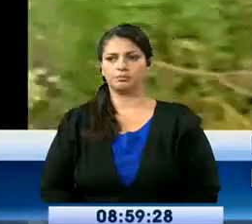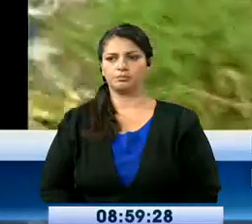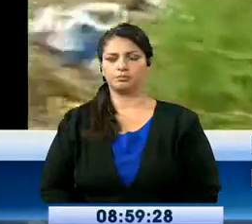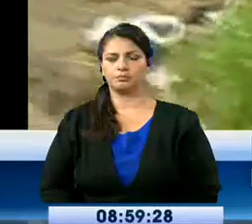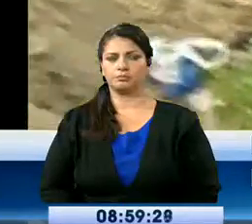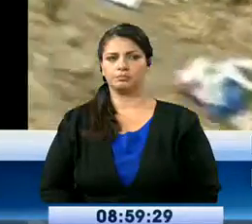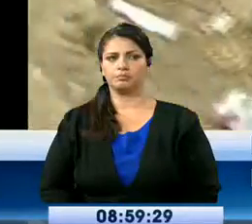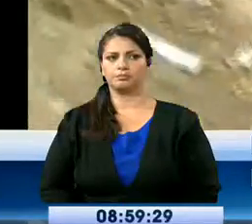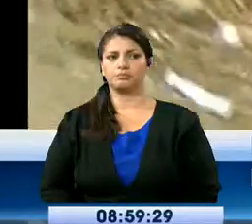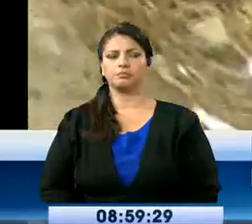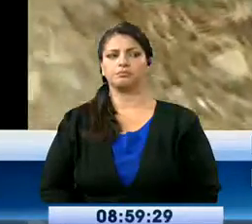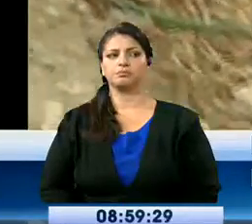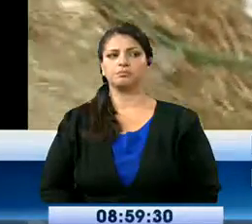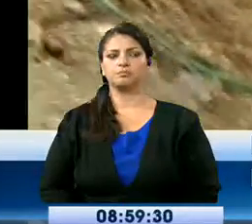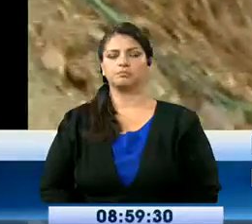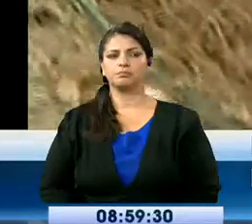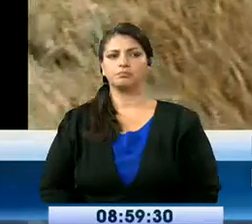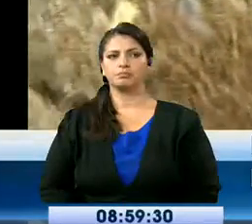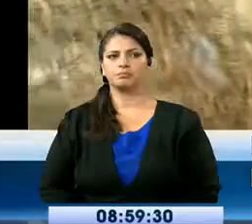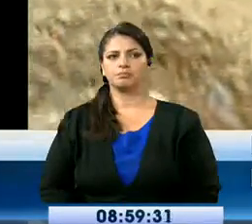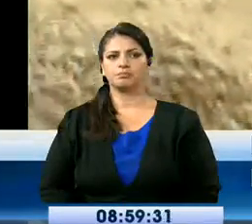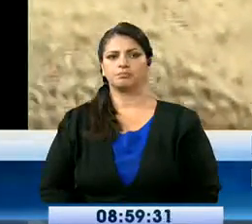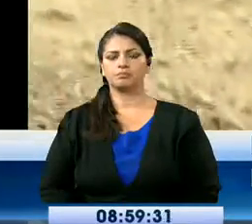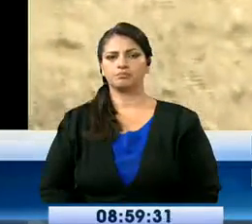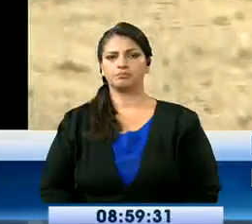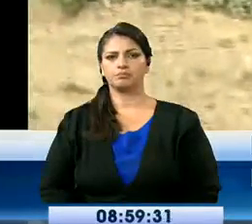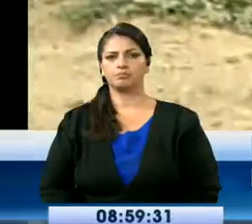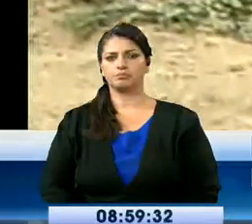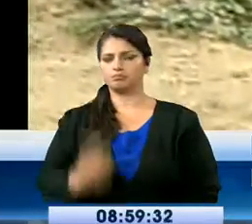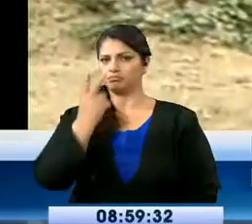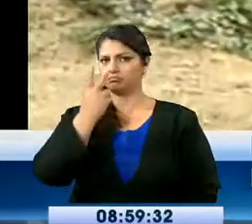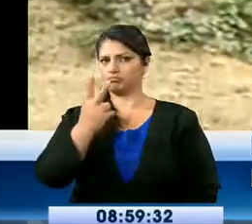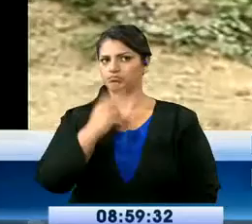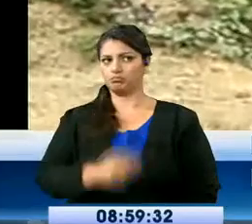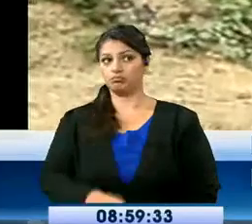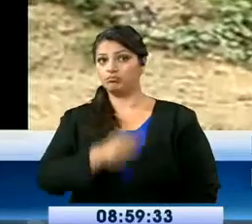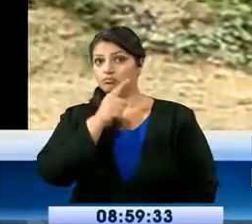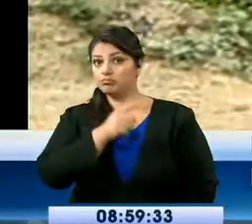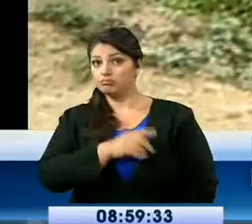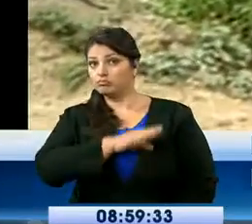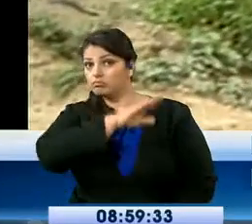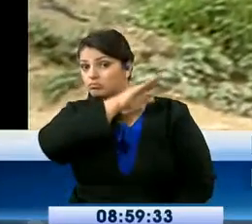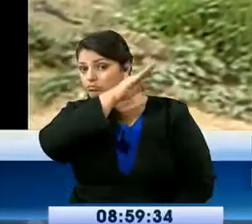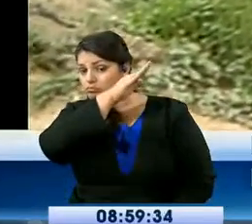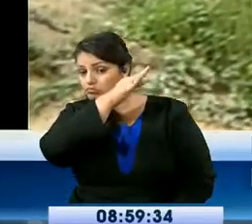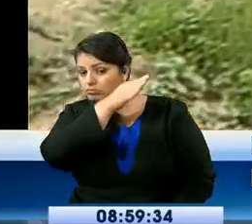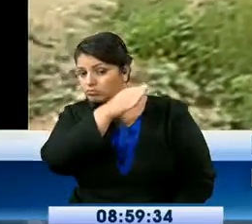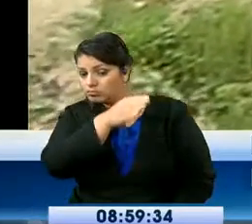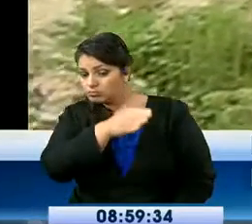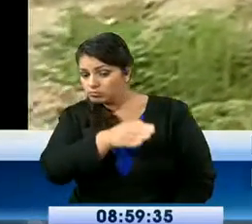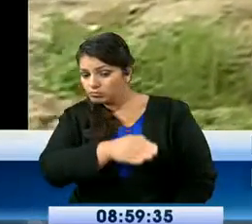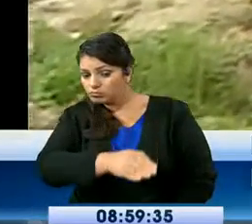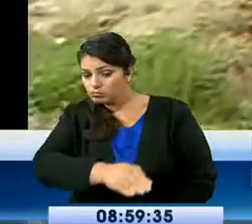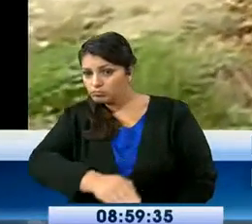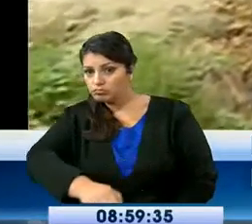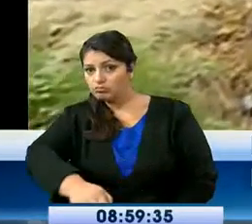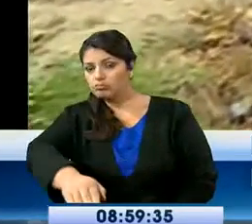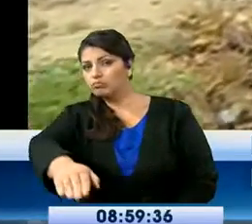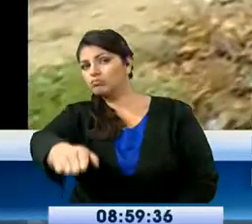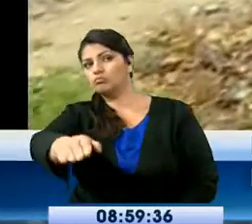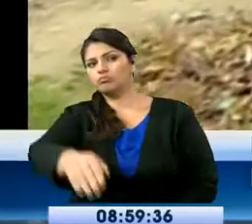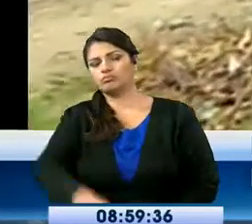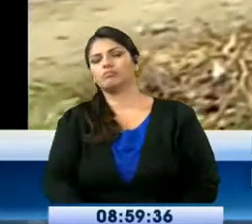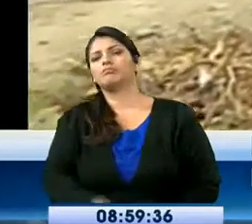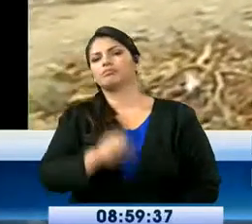árbol no se venga abajo. Miren, lo estamos viendo, esta parte es la que cae de ahí arriba. Así es Flor de Bastión, son partes